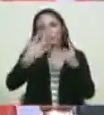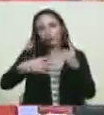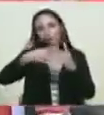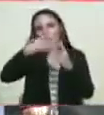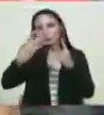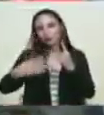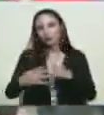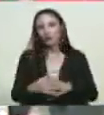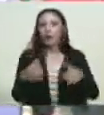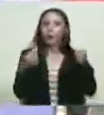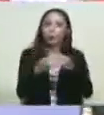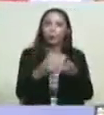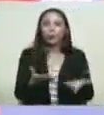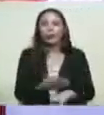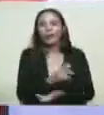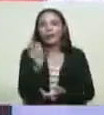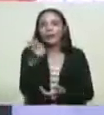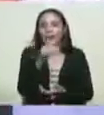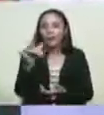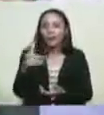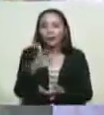la sexodiversidad.